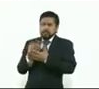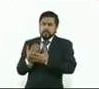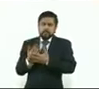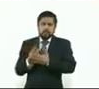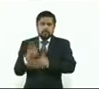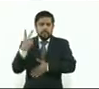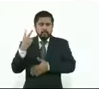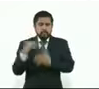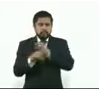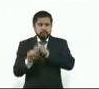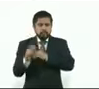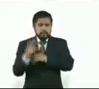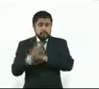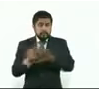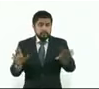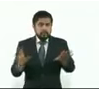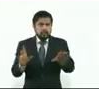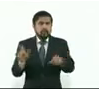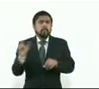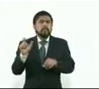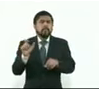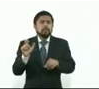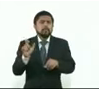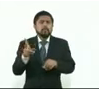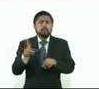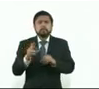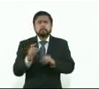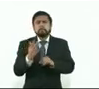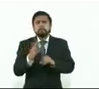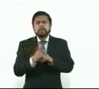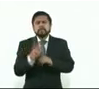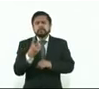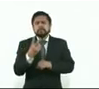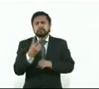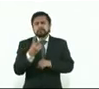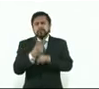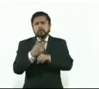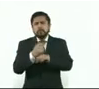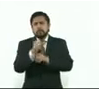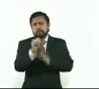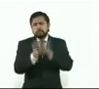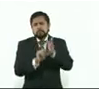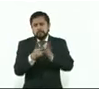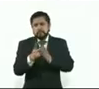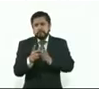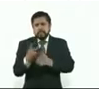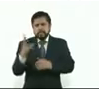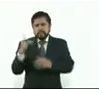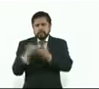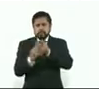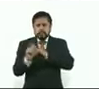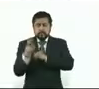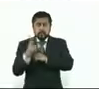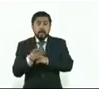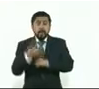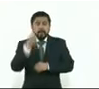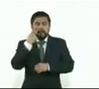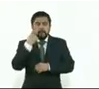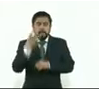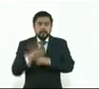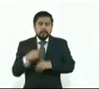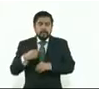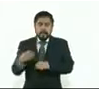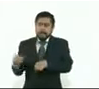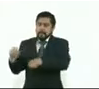semestre, primer semestre? Segundo semestre probablemente ya esté funcionando. ¿Y qué incluye? ¿Un ministerio público? Incluye un sector